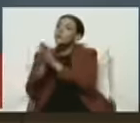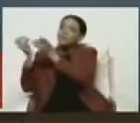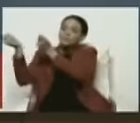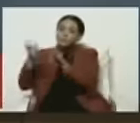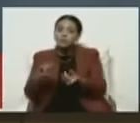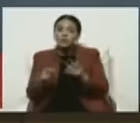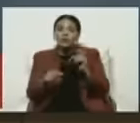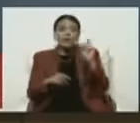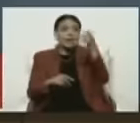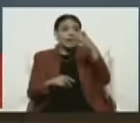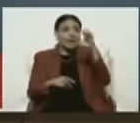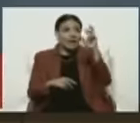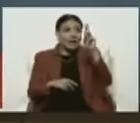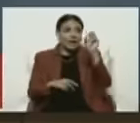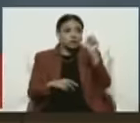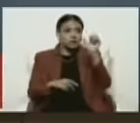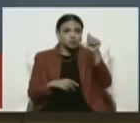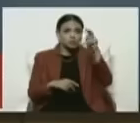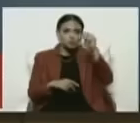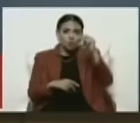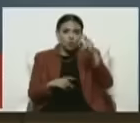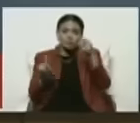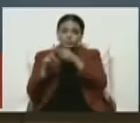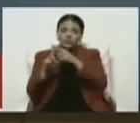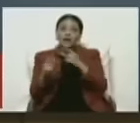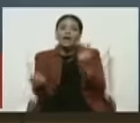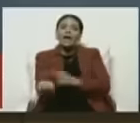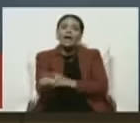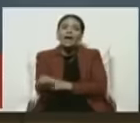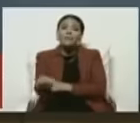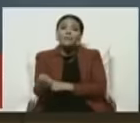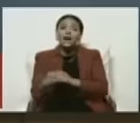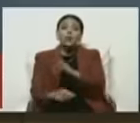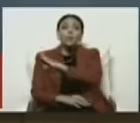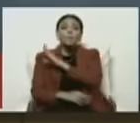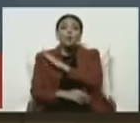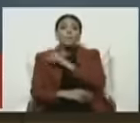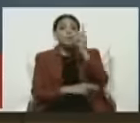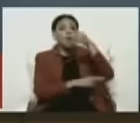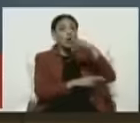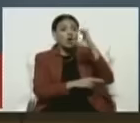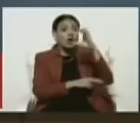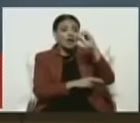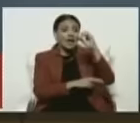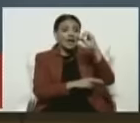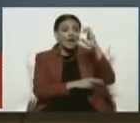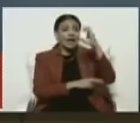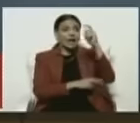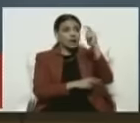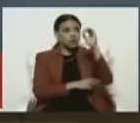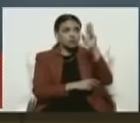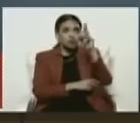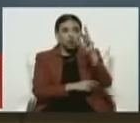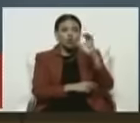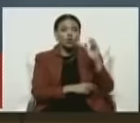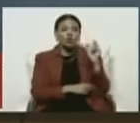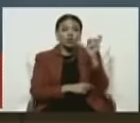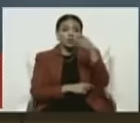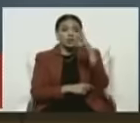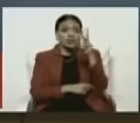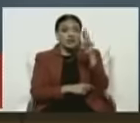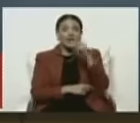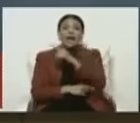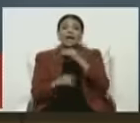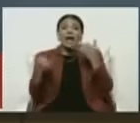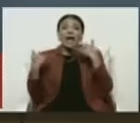Isaac Guerrero Flores, hermano del delincuente Héctor Guerrero Flores, conocido en los bajos fondos como